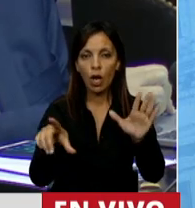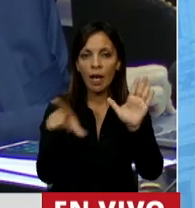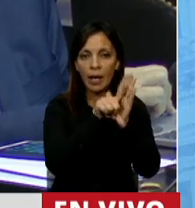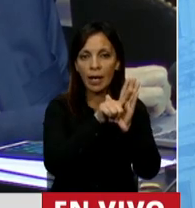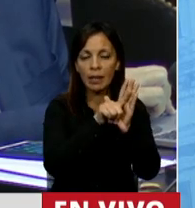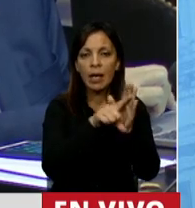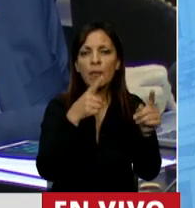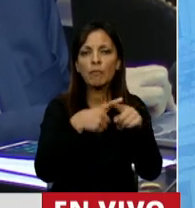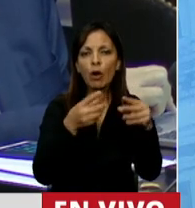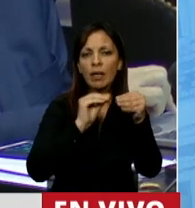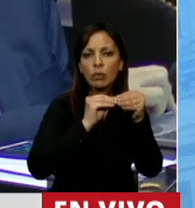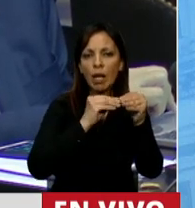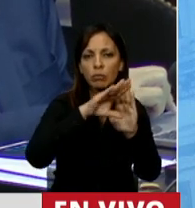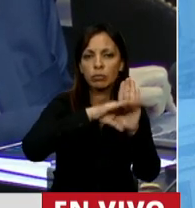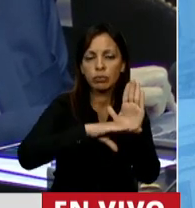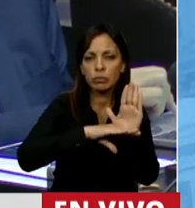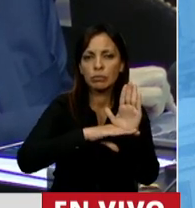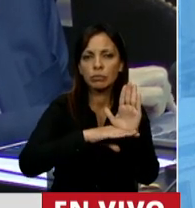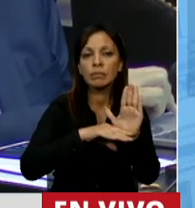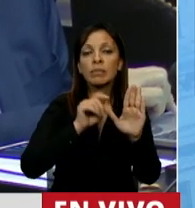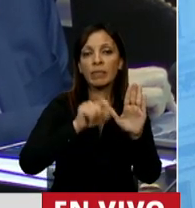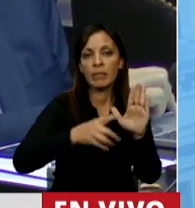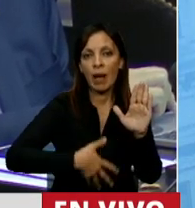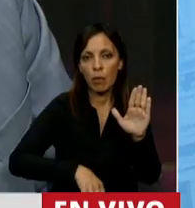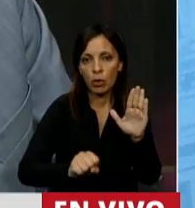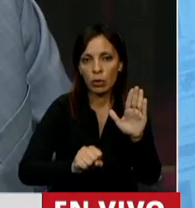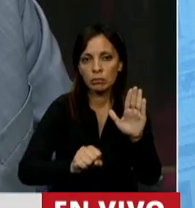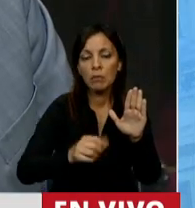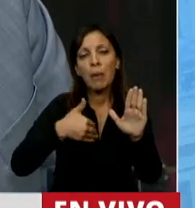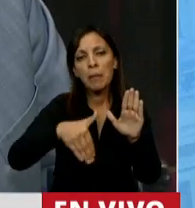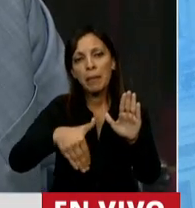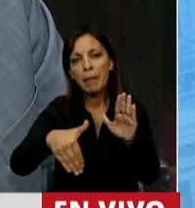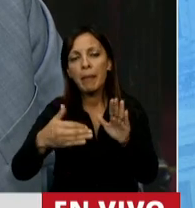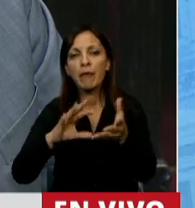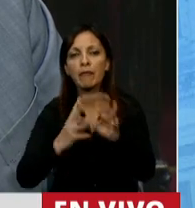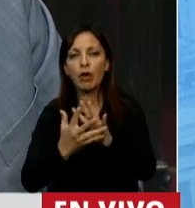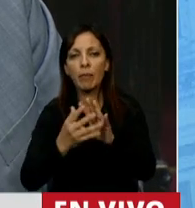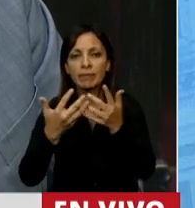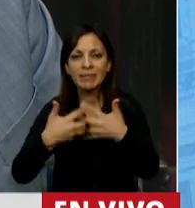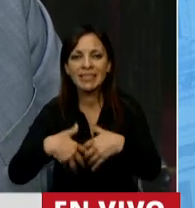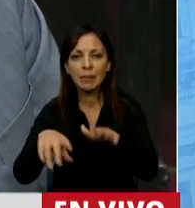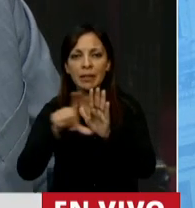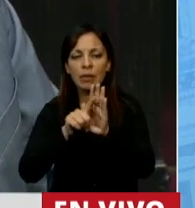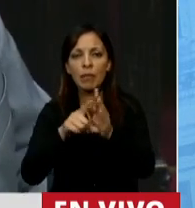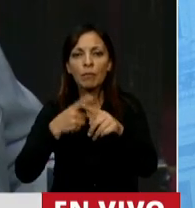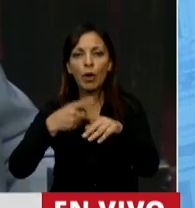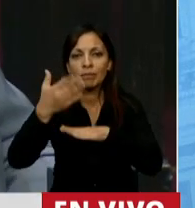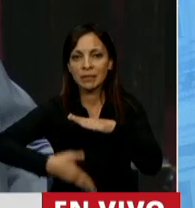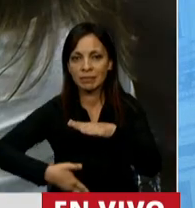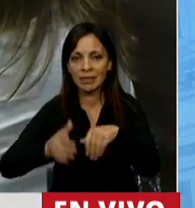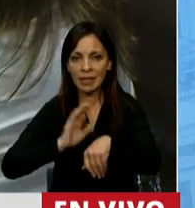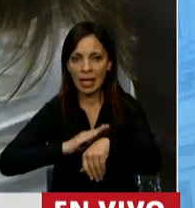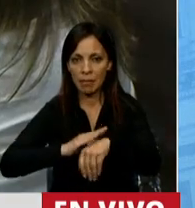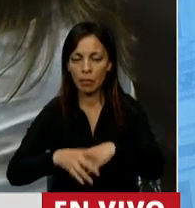por causales en el aborto y vamos hacia un régimen de legalización por plazos. Una de las cosas que